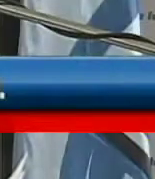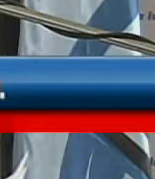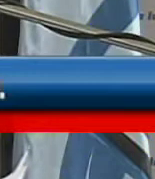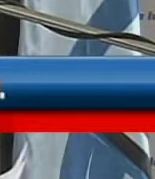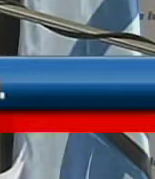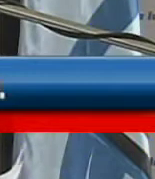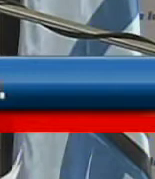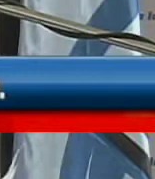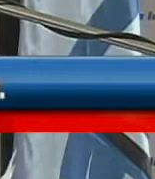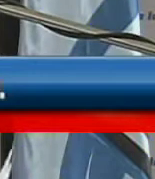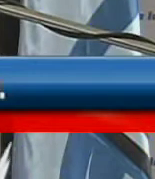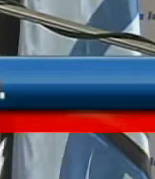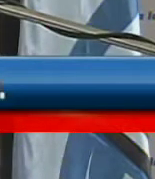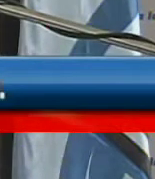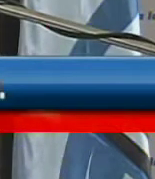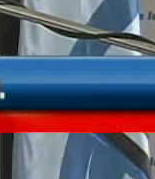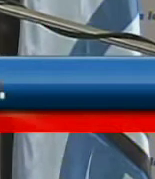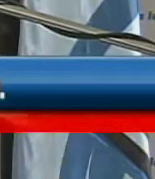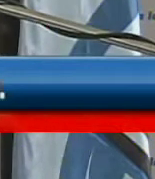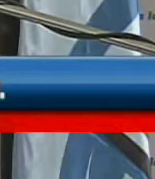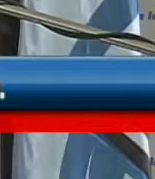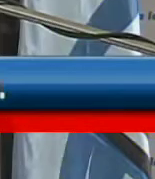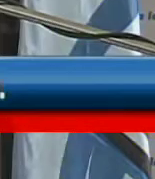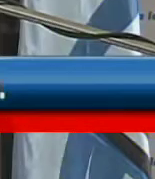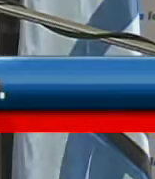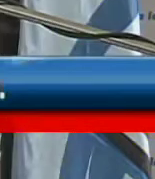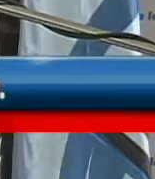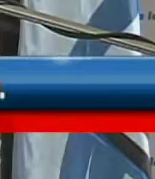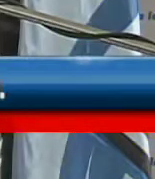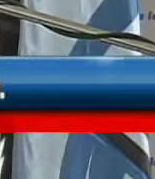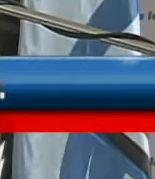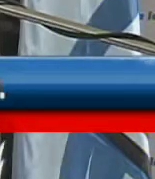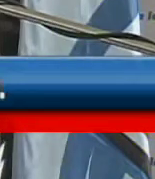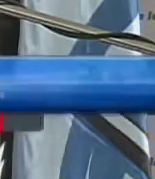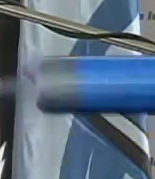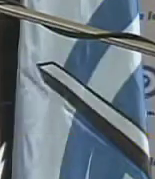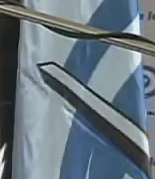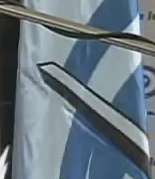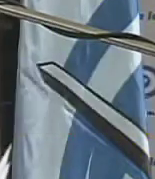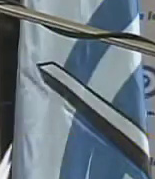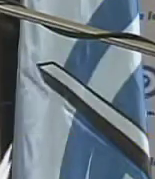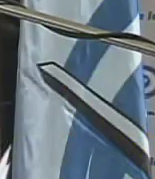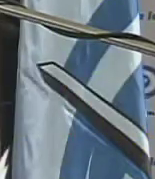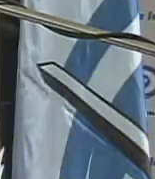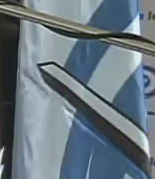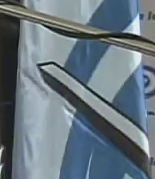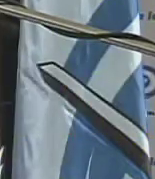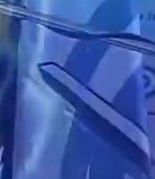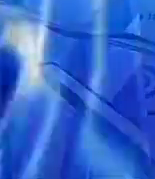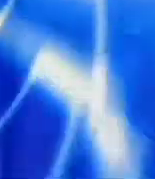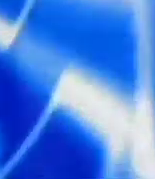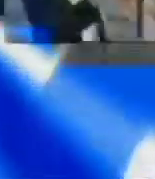puertas abiertas garantizan que estudiantes serán recibidos en fiscalía